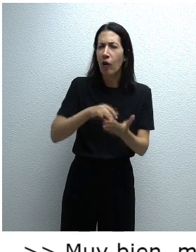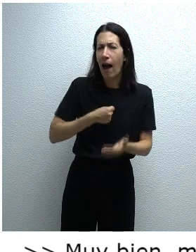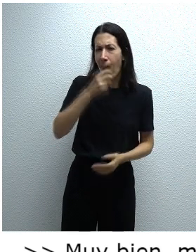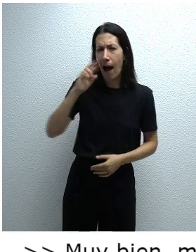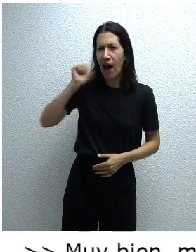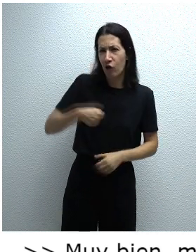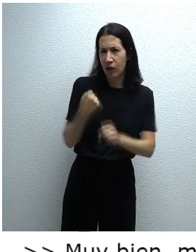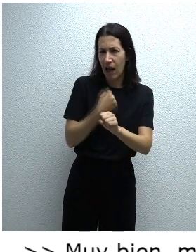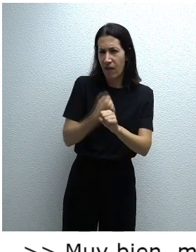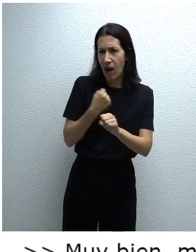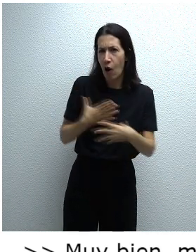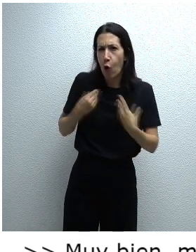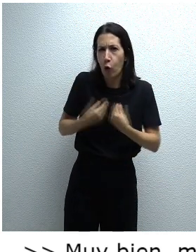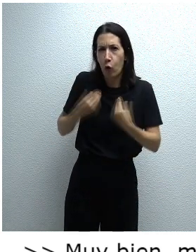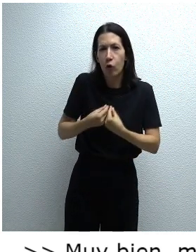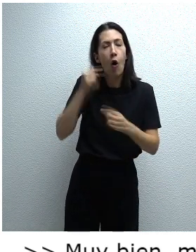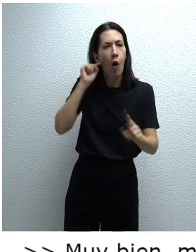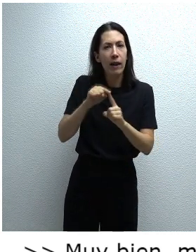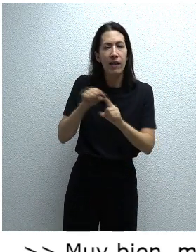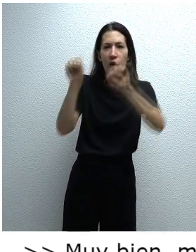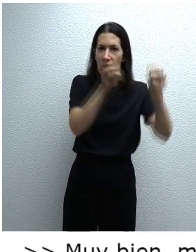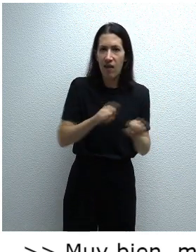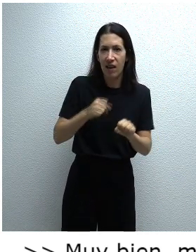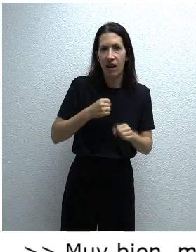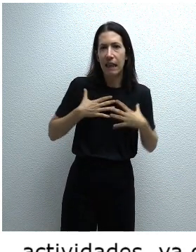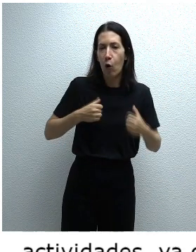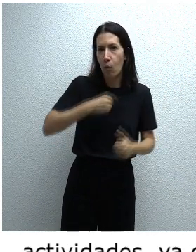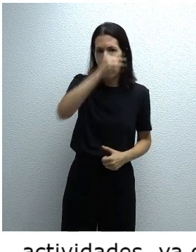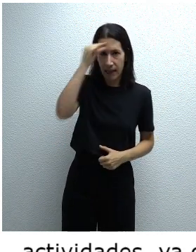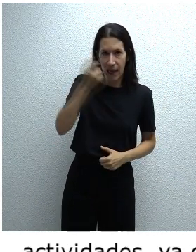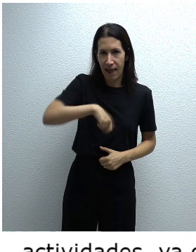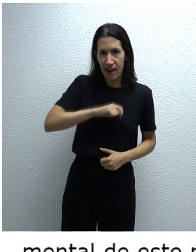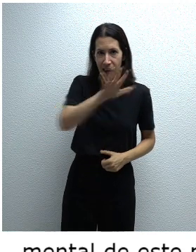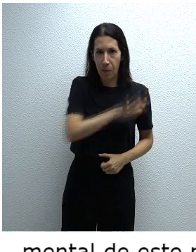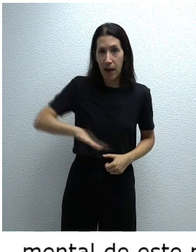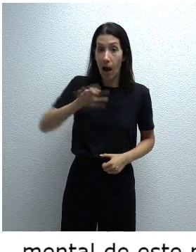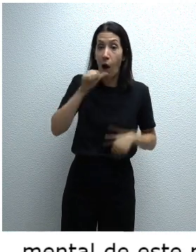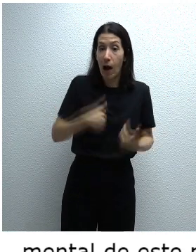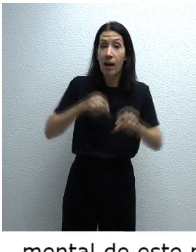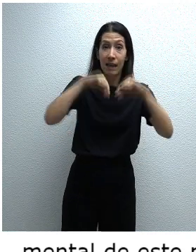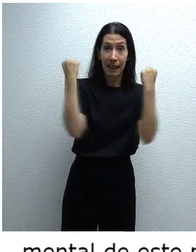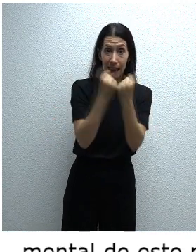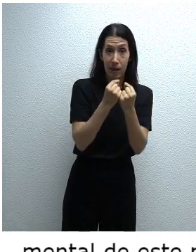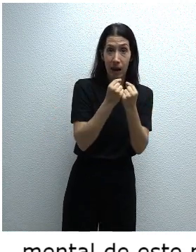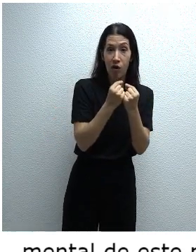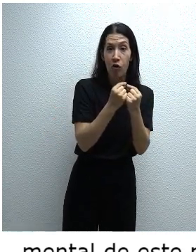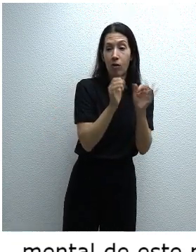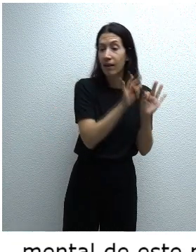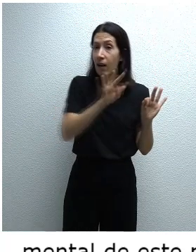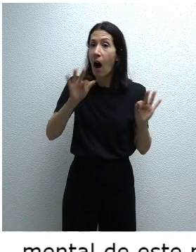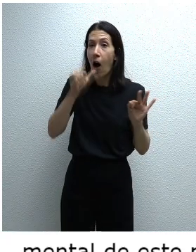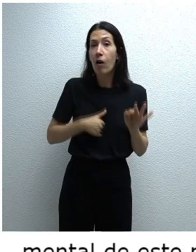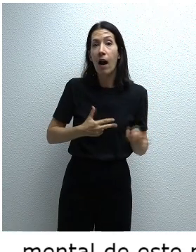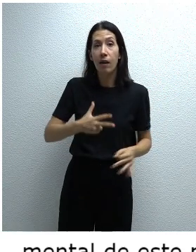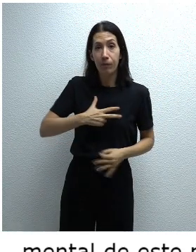años en pro de la salud mental de este país. Vamos a seguir y ahora acudiremos a nuestro notario de cabecera, Federico Cabello